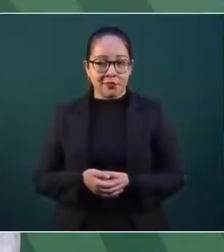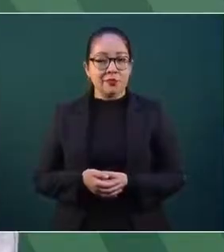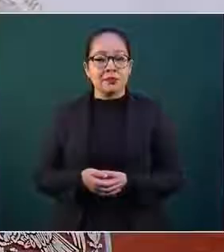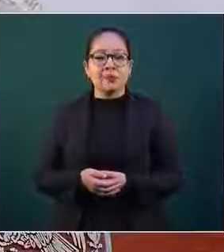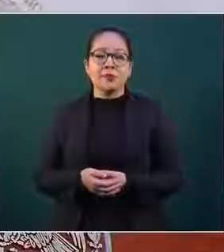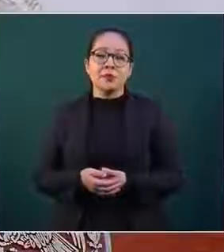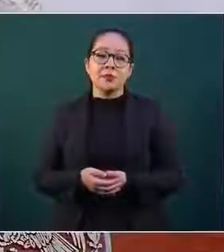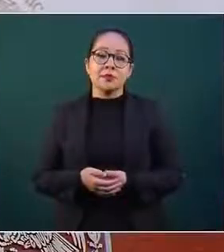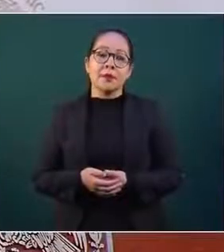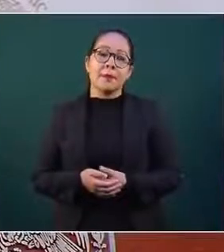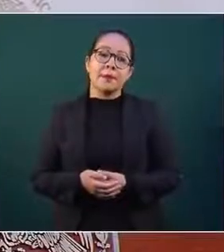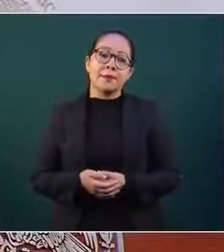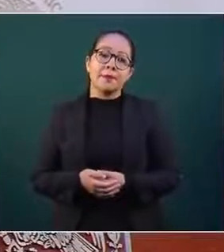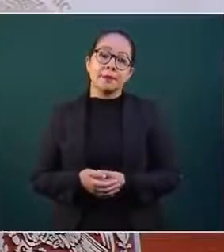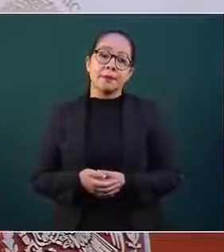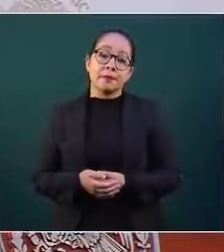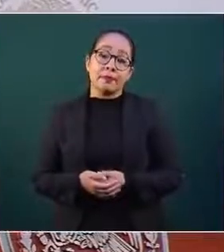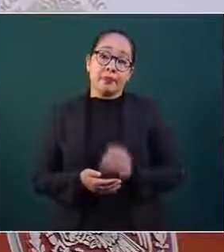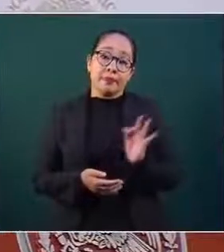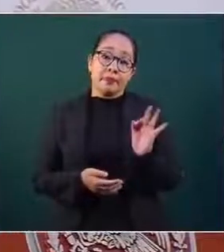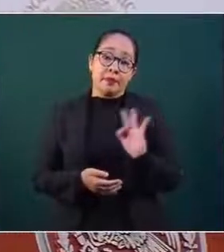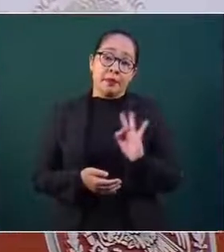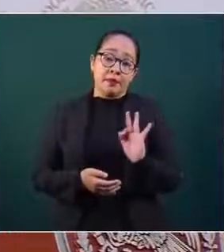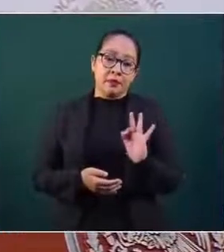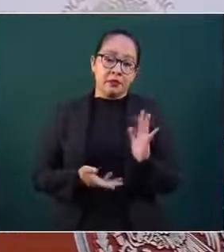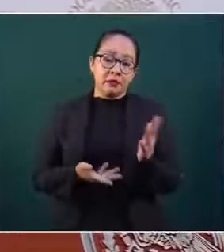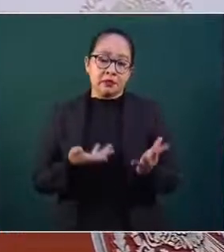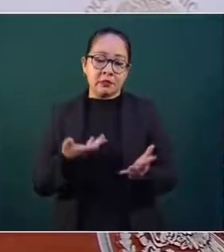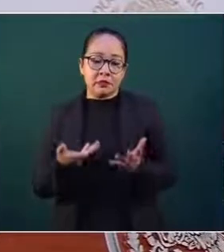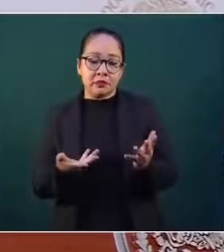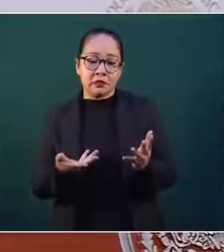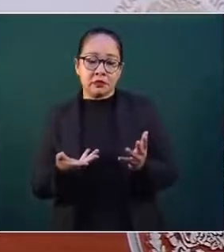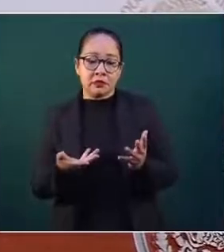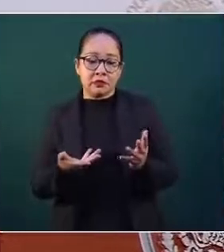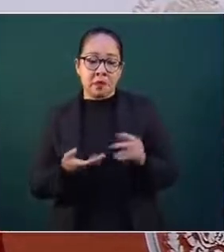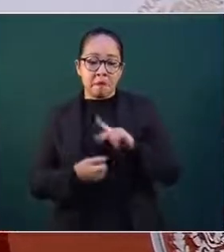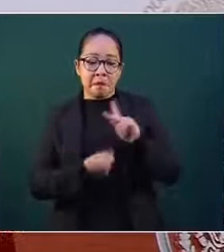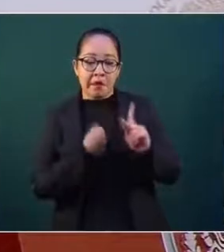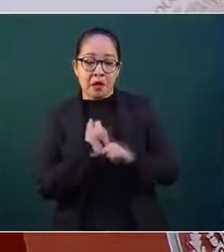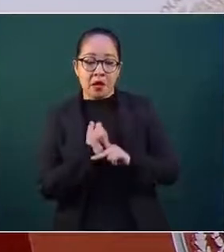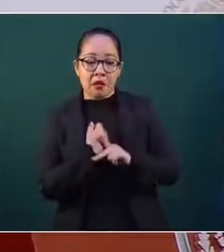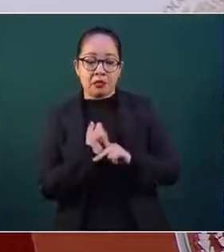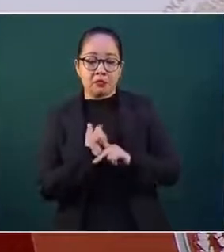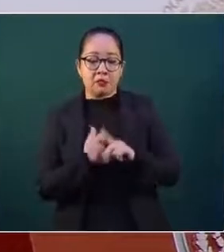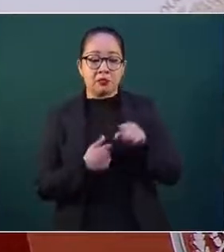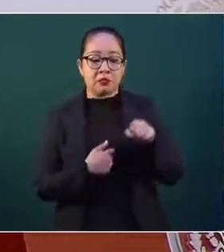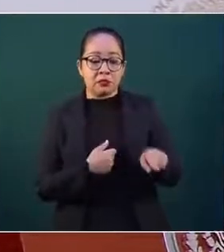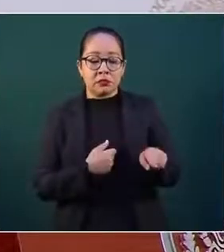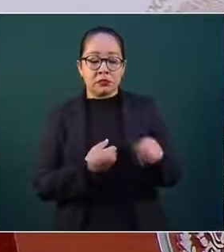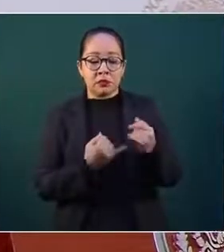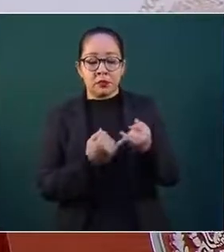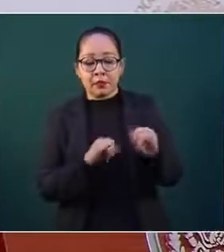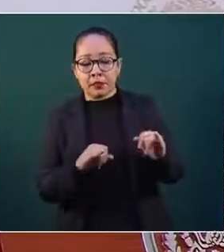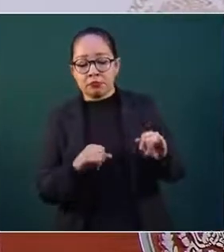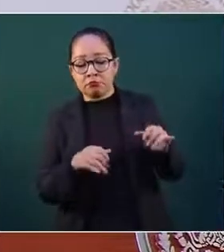se quiera castigar a un país